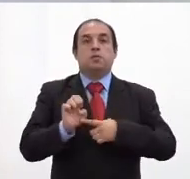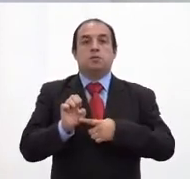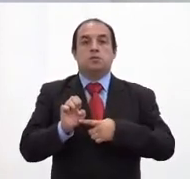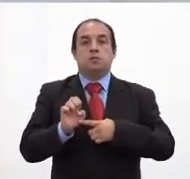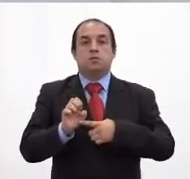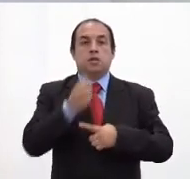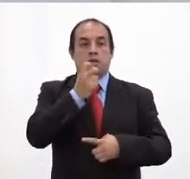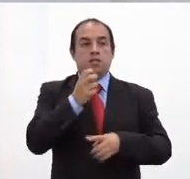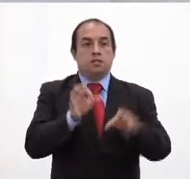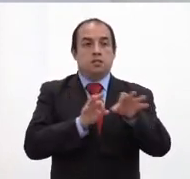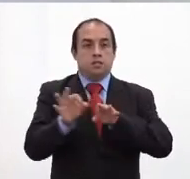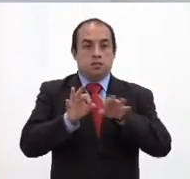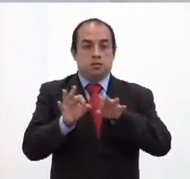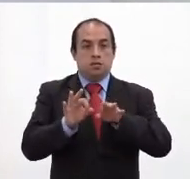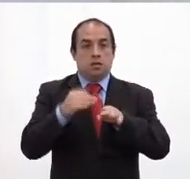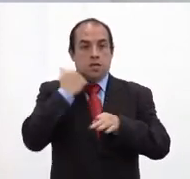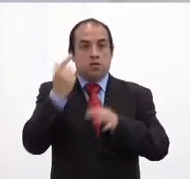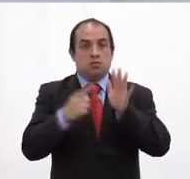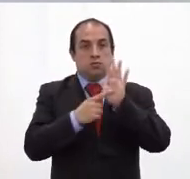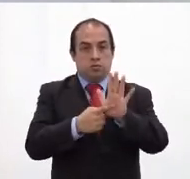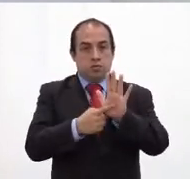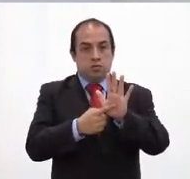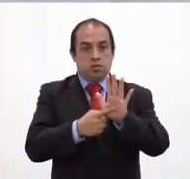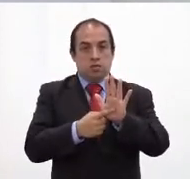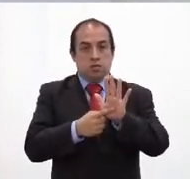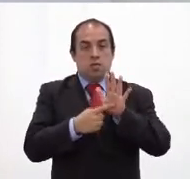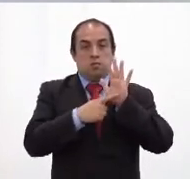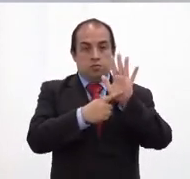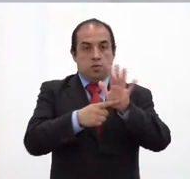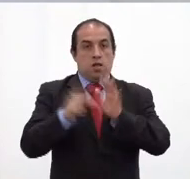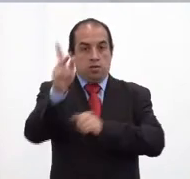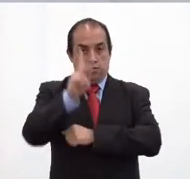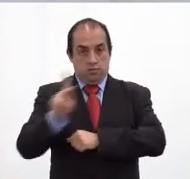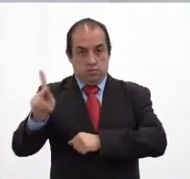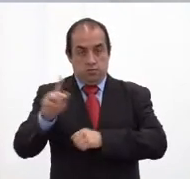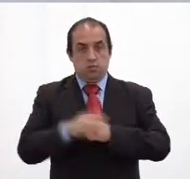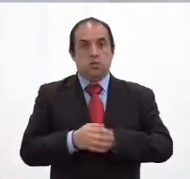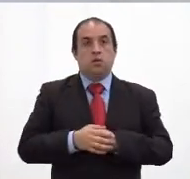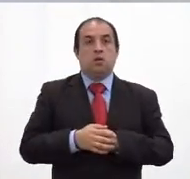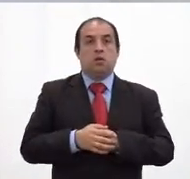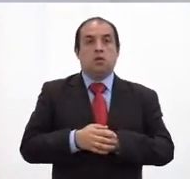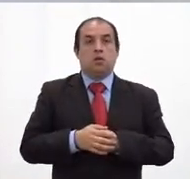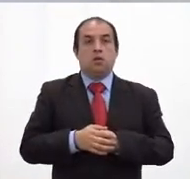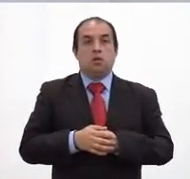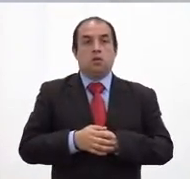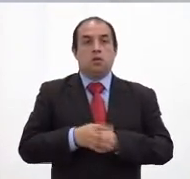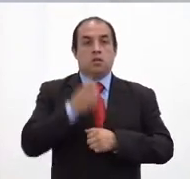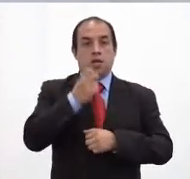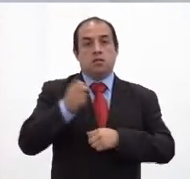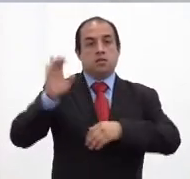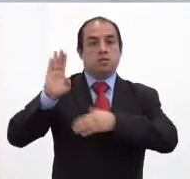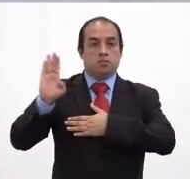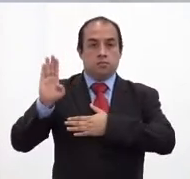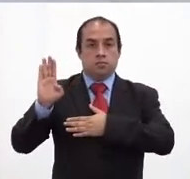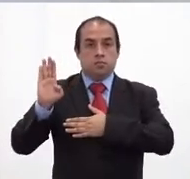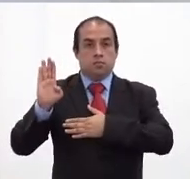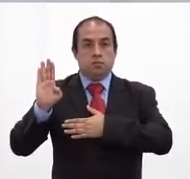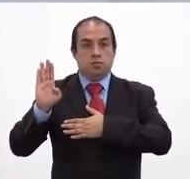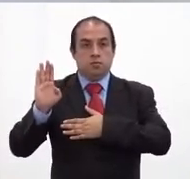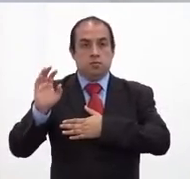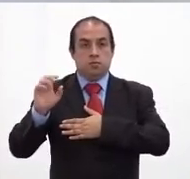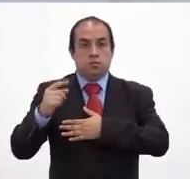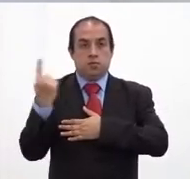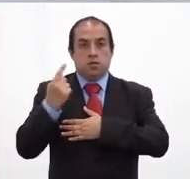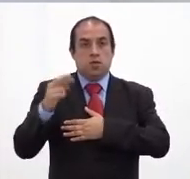este es el trabajo que queríamos mostrarles, mostrarles a la ciudadanía, y pues el compromiso de que